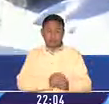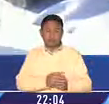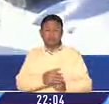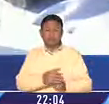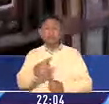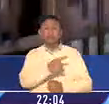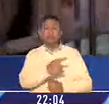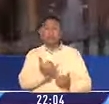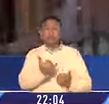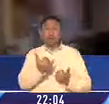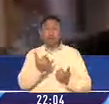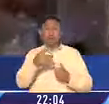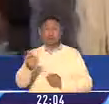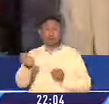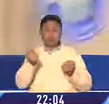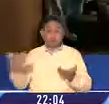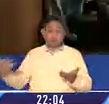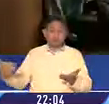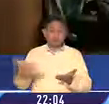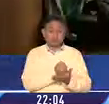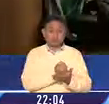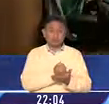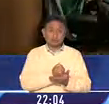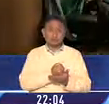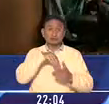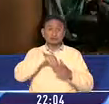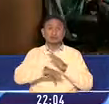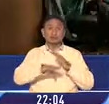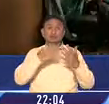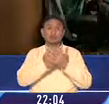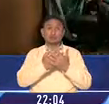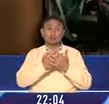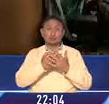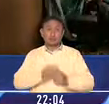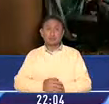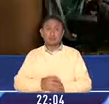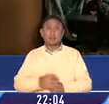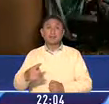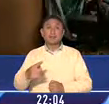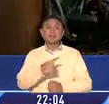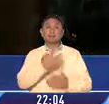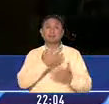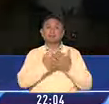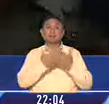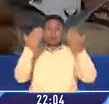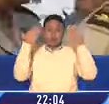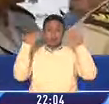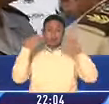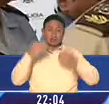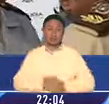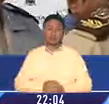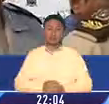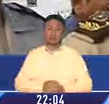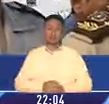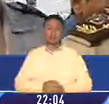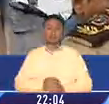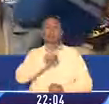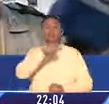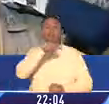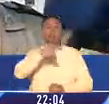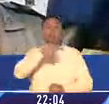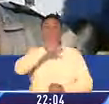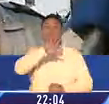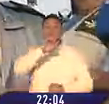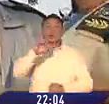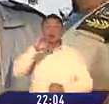los operativos ejecutados en el interior de los pabellones de la penitenciaría. Participamos 1.500 señores servidores policiales a